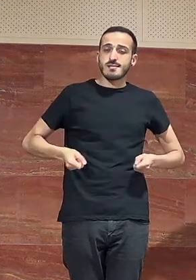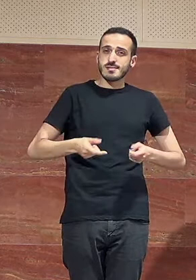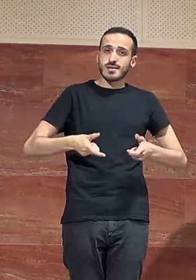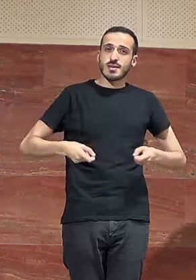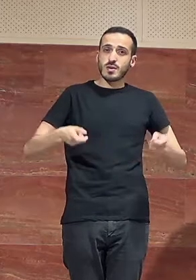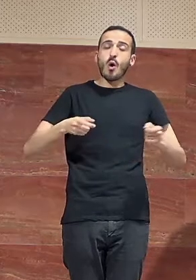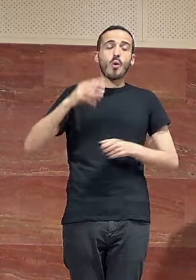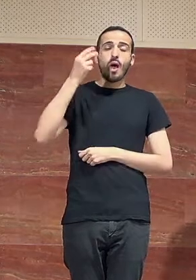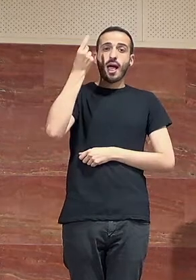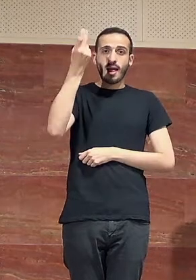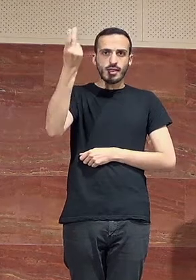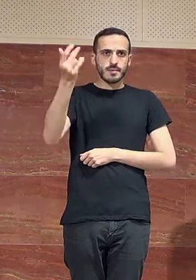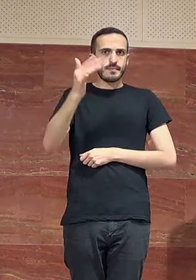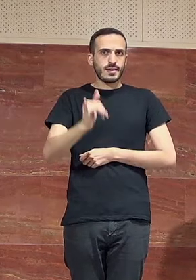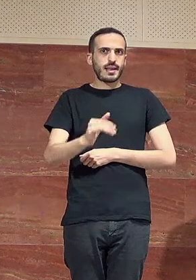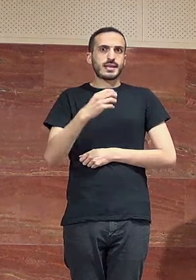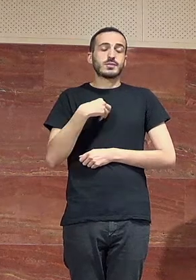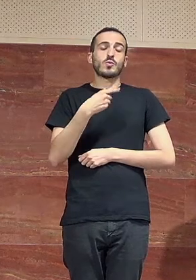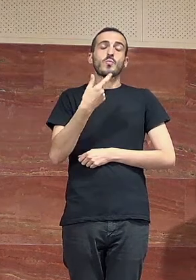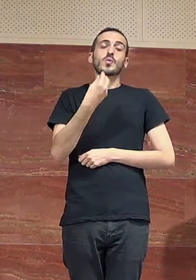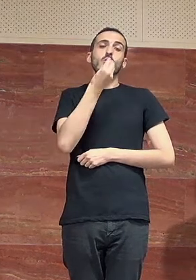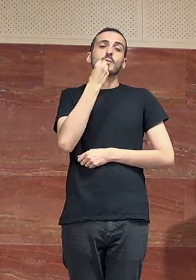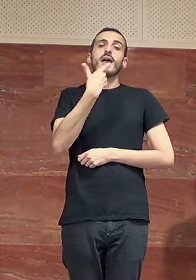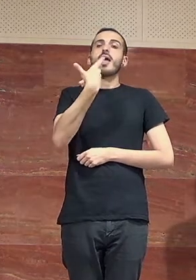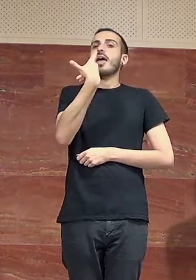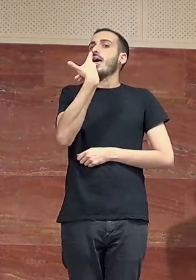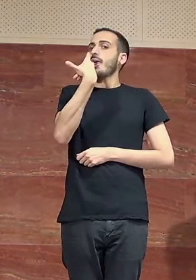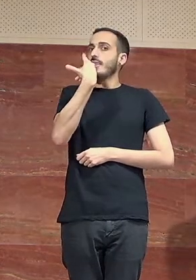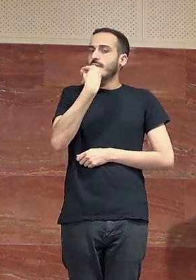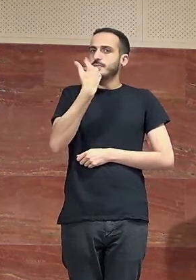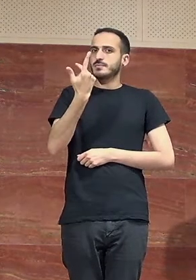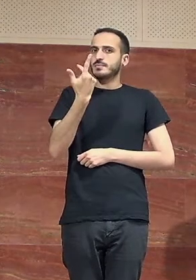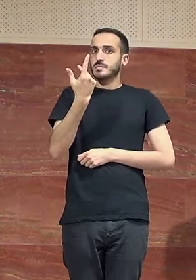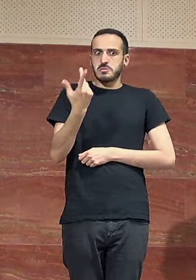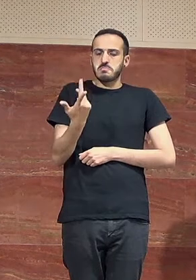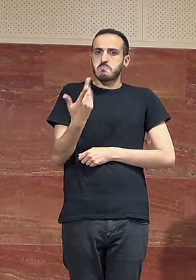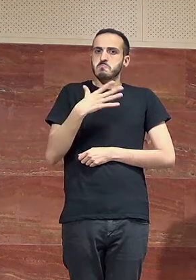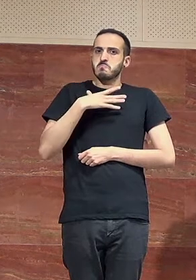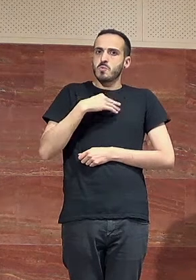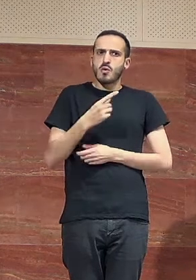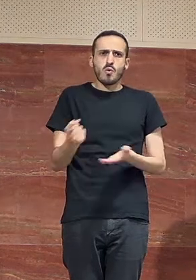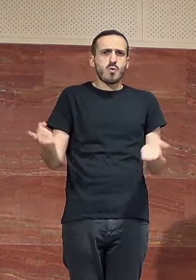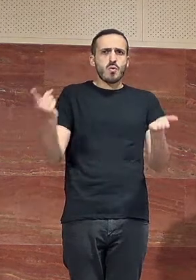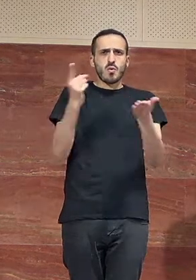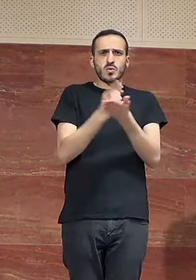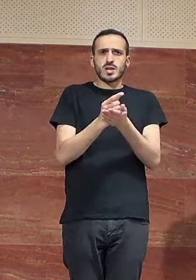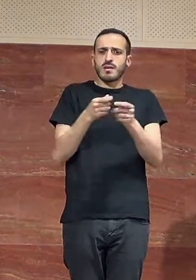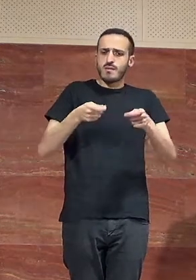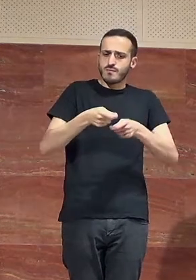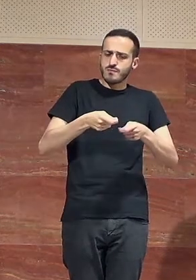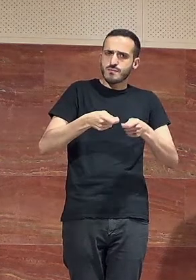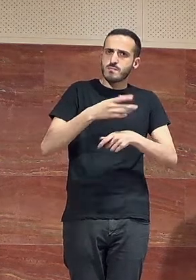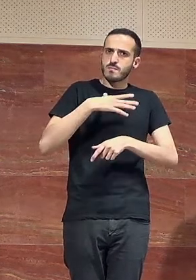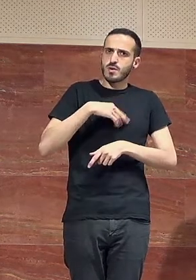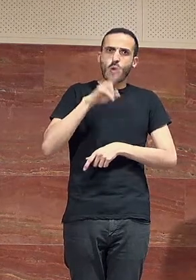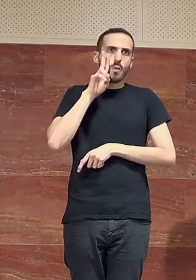un Alzheimer al quien se le está dando de comer con una jeringuilla es capaz de volver otra vez a manejar los cubiertos, a